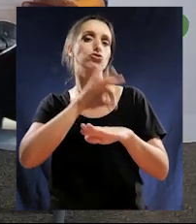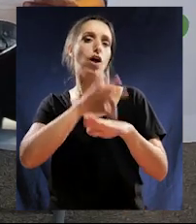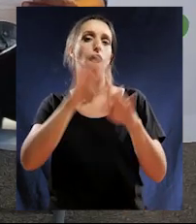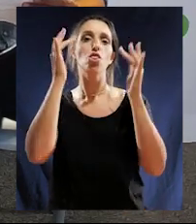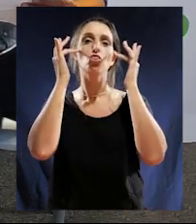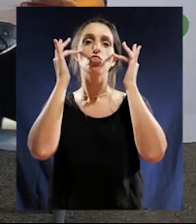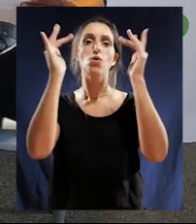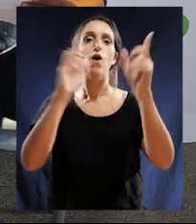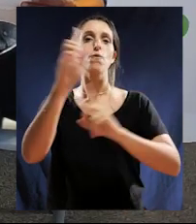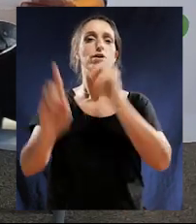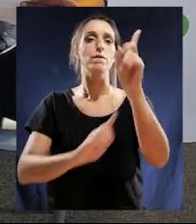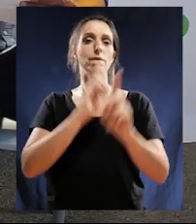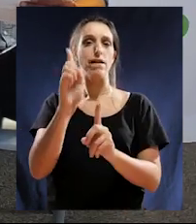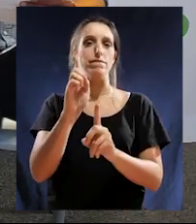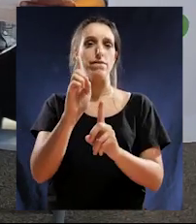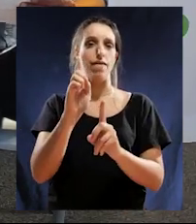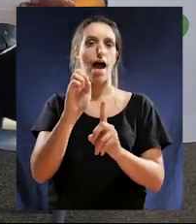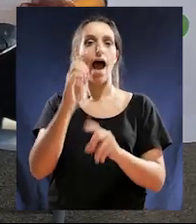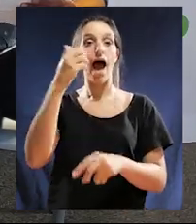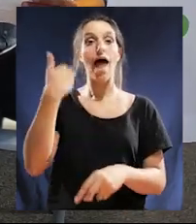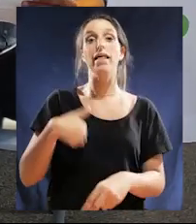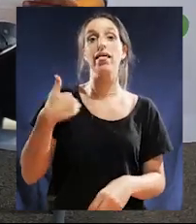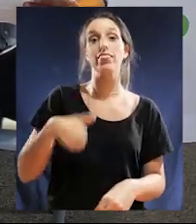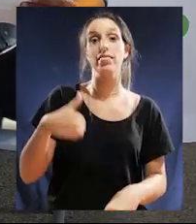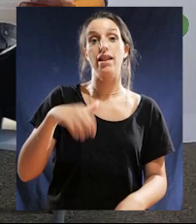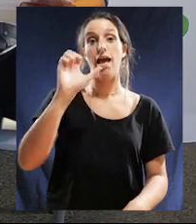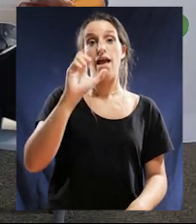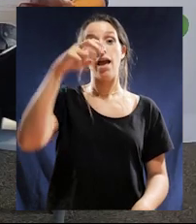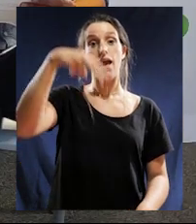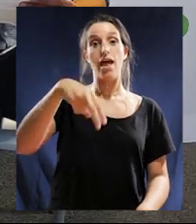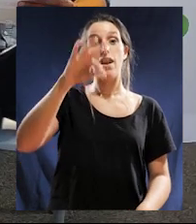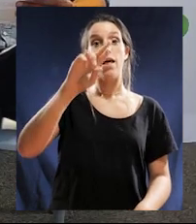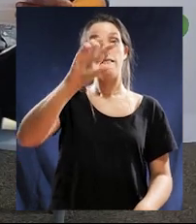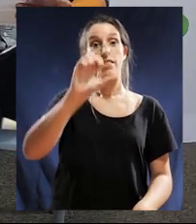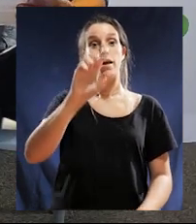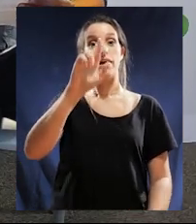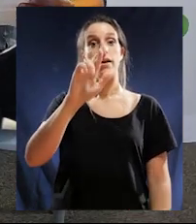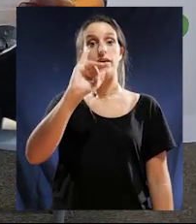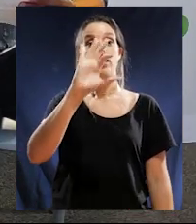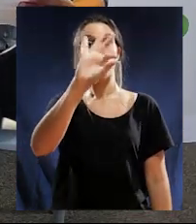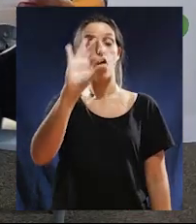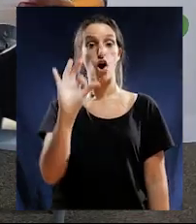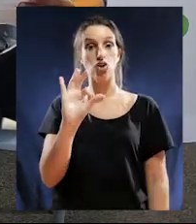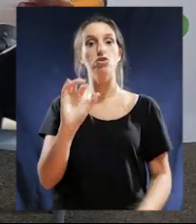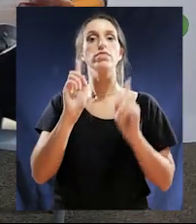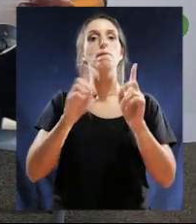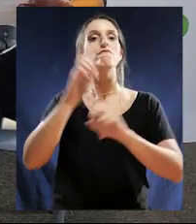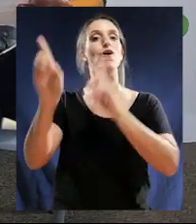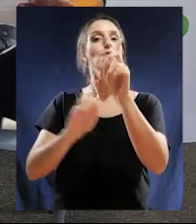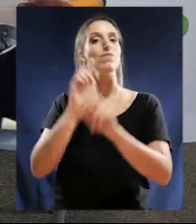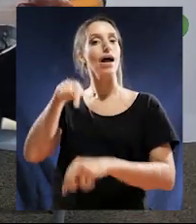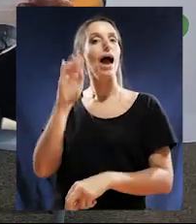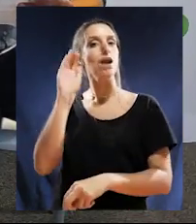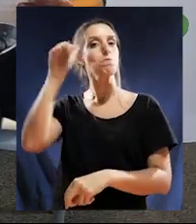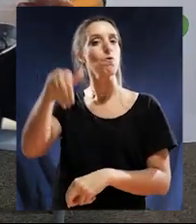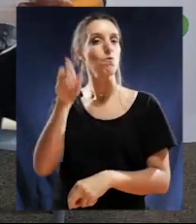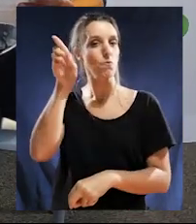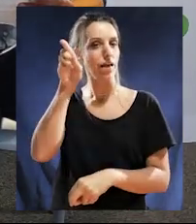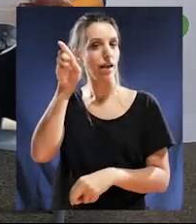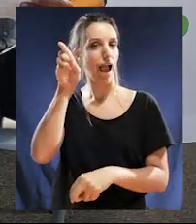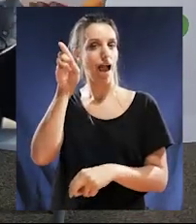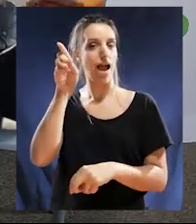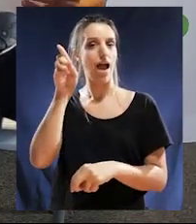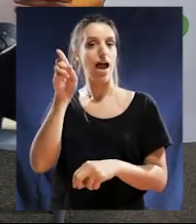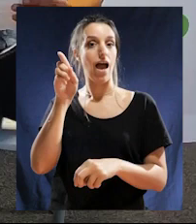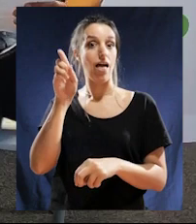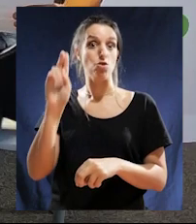en educación de la Universidad Nacional de Entre Ríos, Argentina. Es licenciada en psicología por la Universidad de la República, aquí de